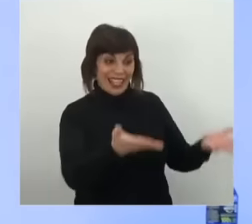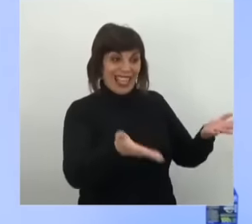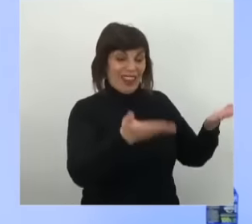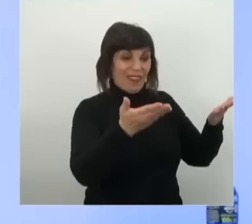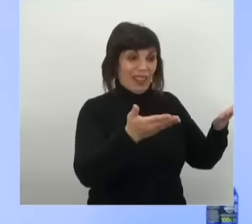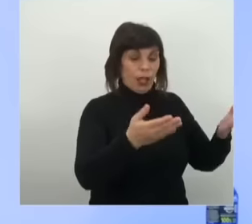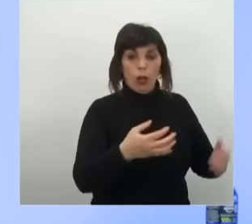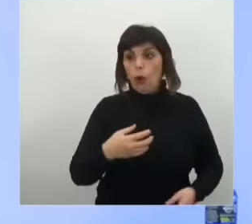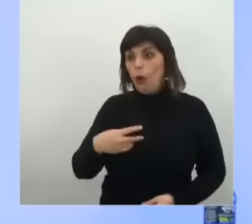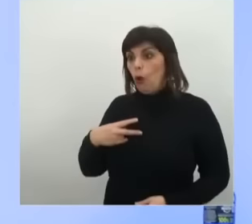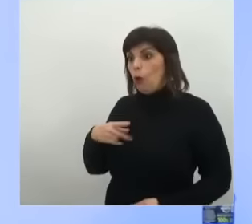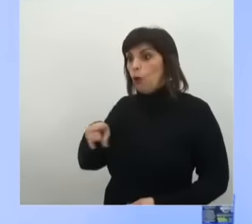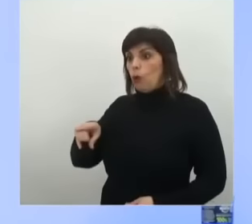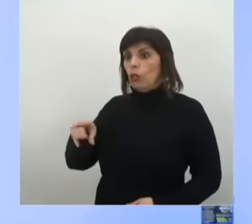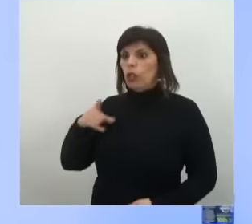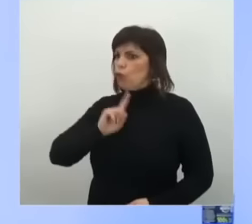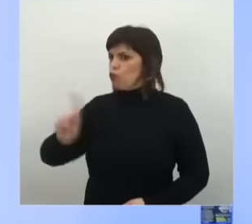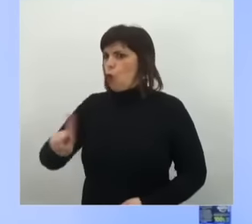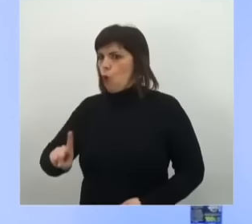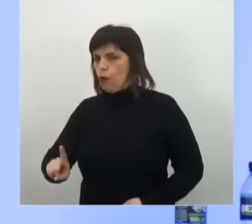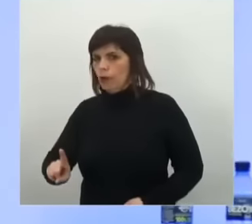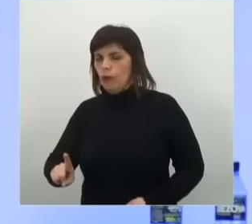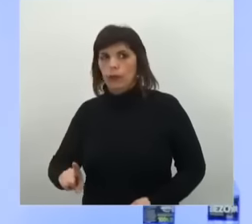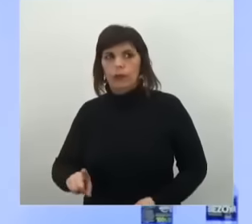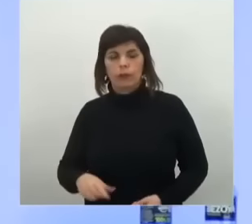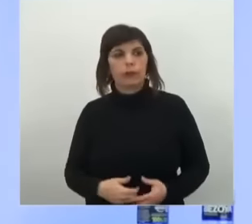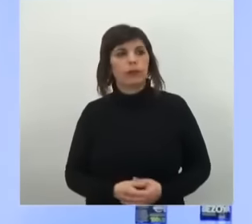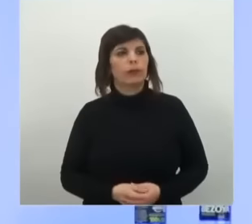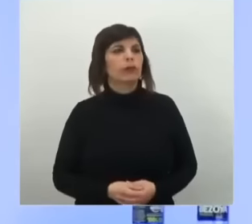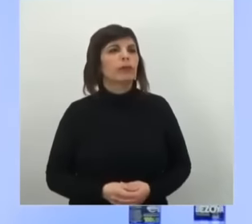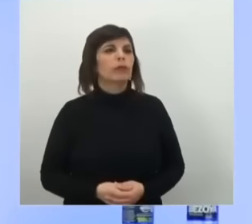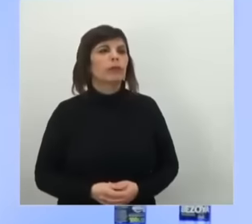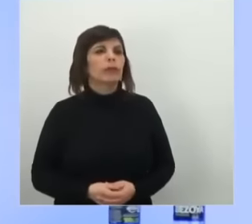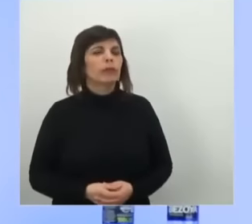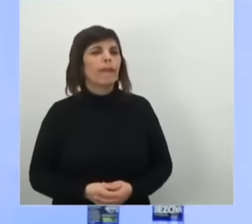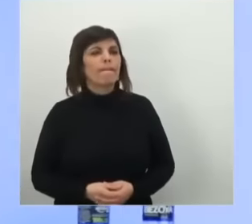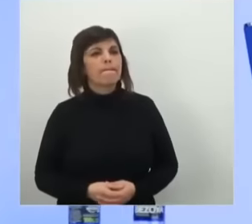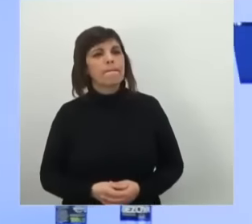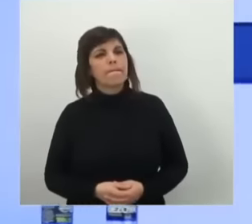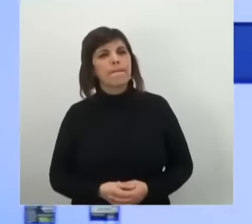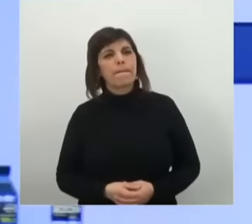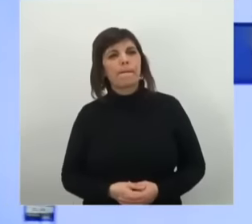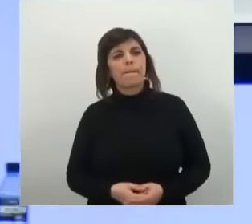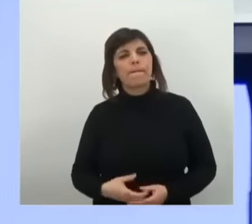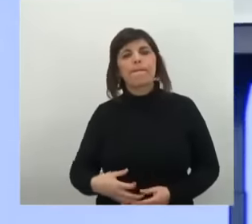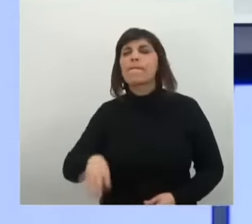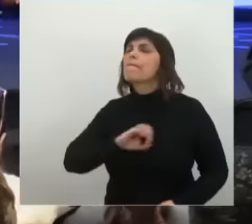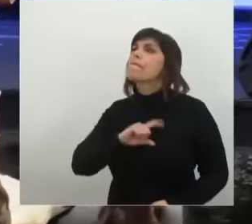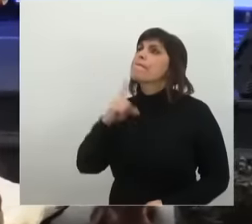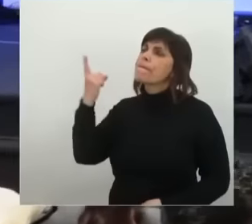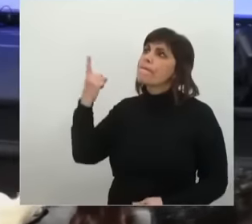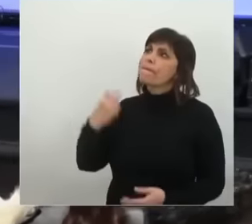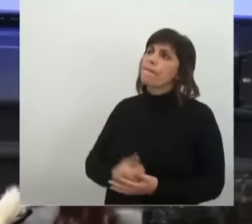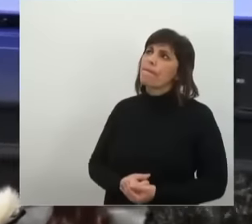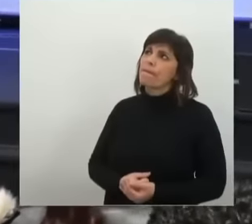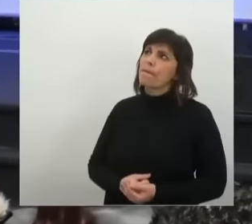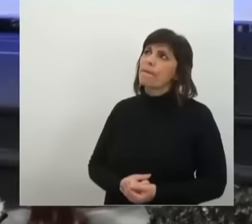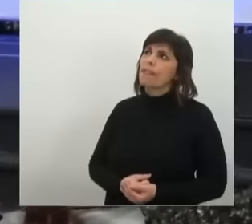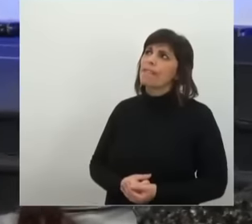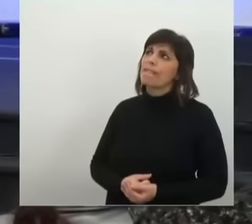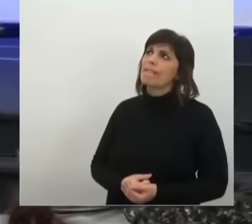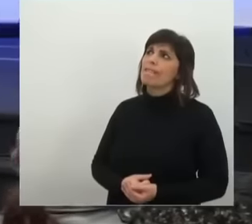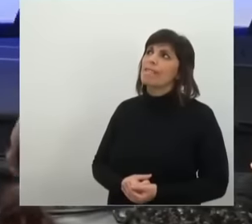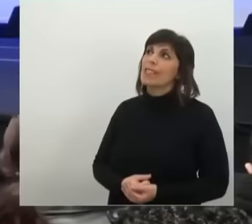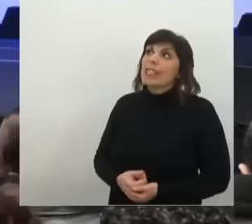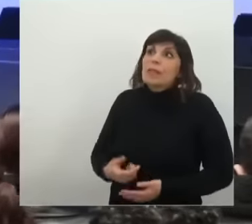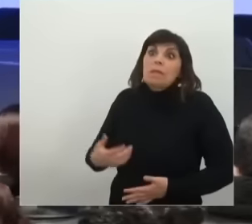la película en la televisión lo que el Señor hizo con otros Entonces yo lo que dije es Señor yo no